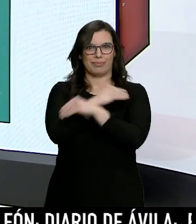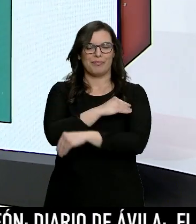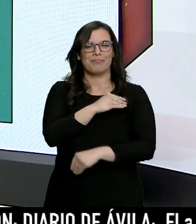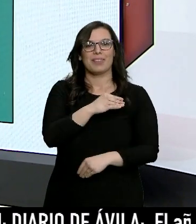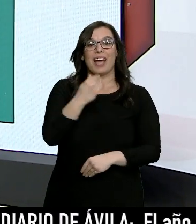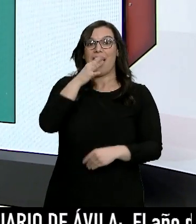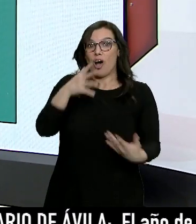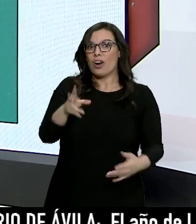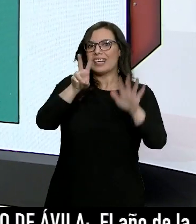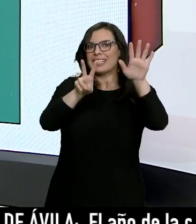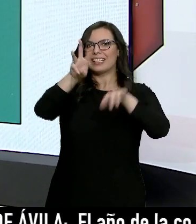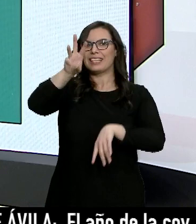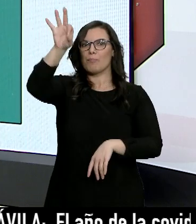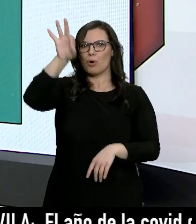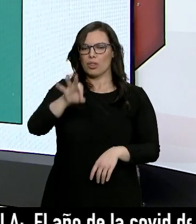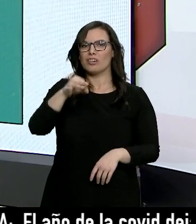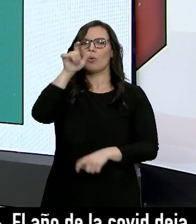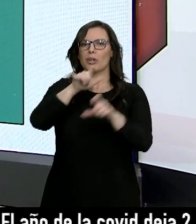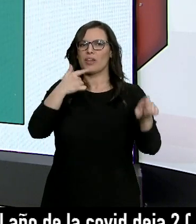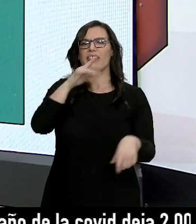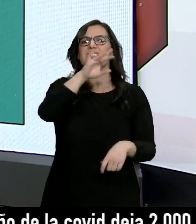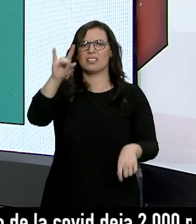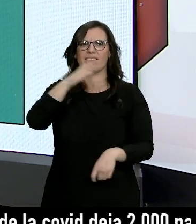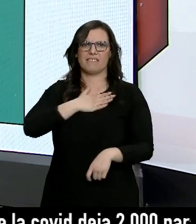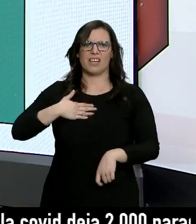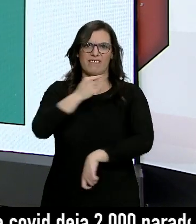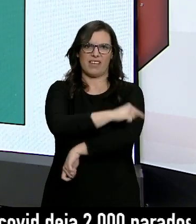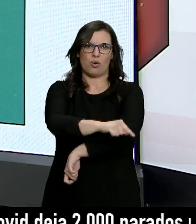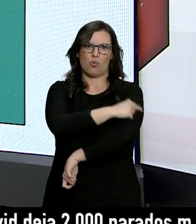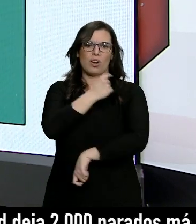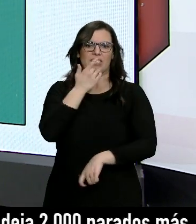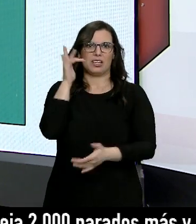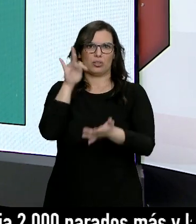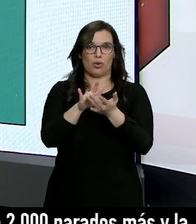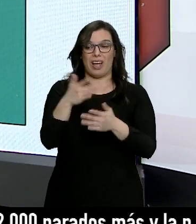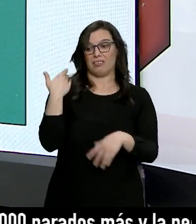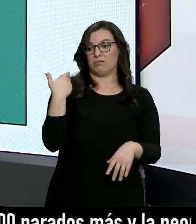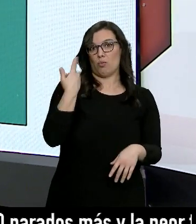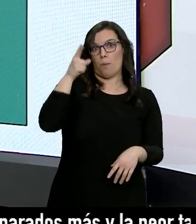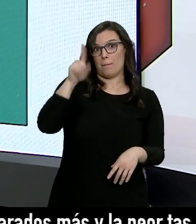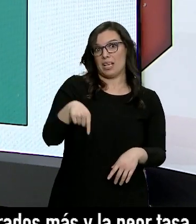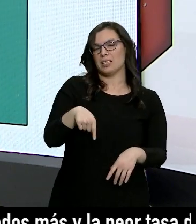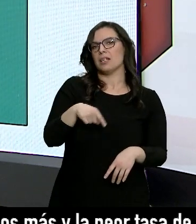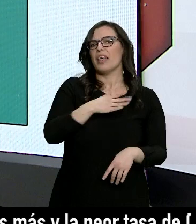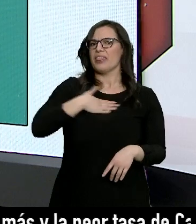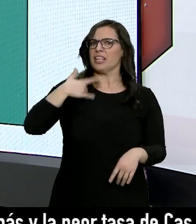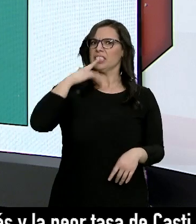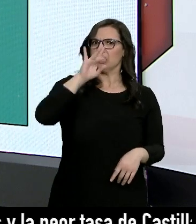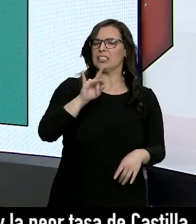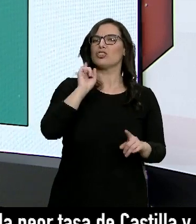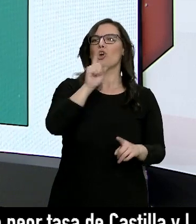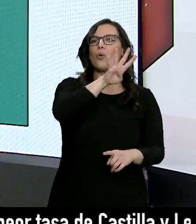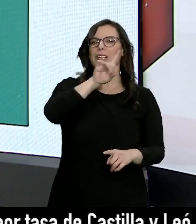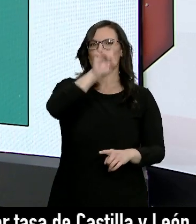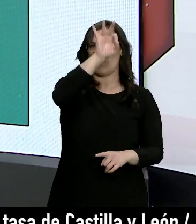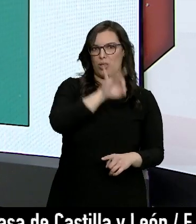el 73% se vacunaría inmediatamente si le tocara, cuando hace apenas un mes solo el 41% estaba